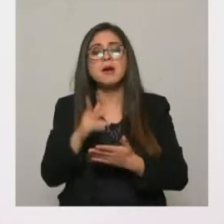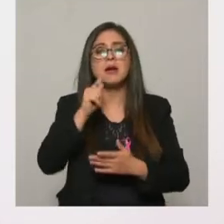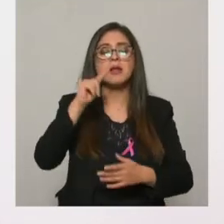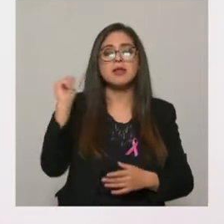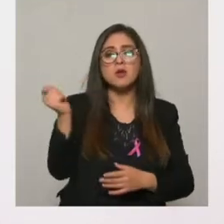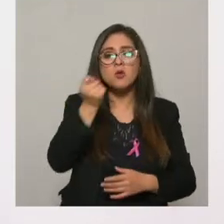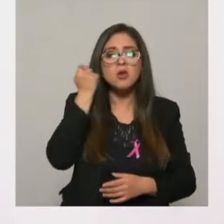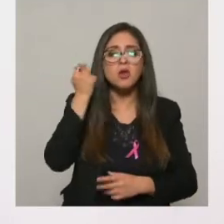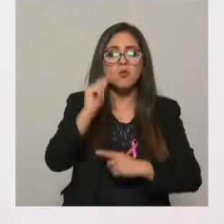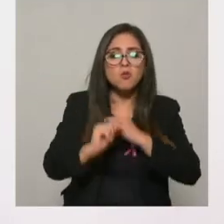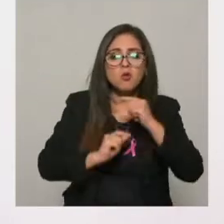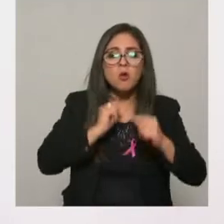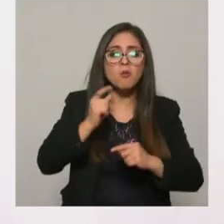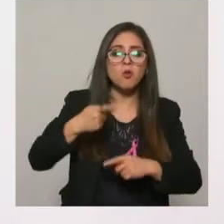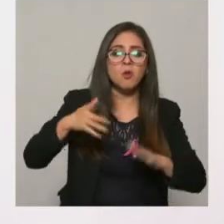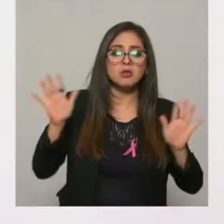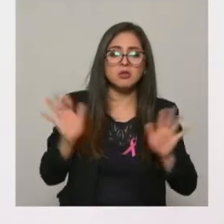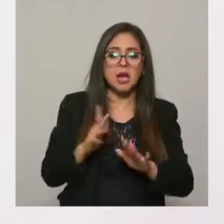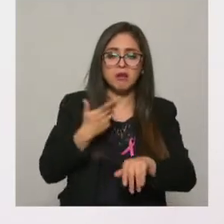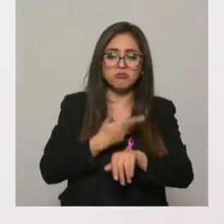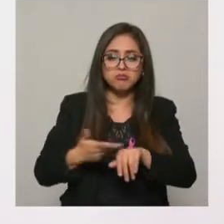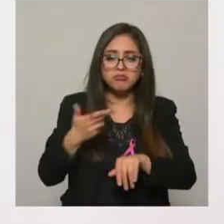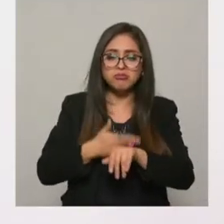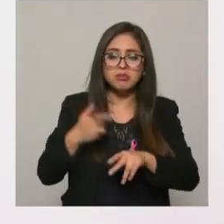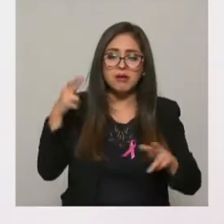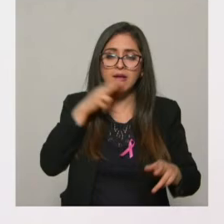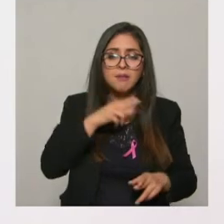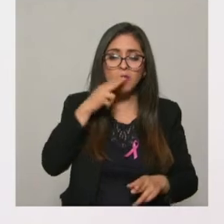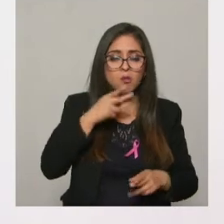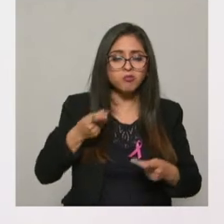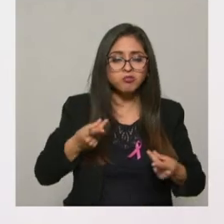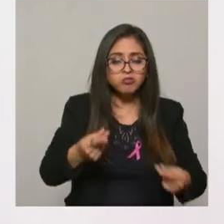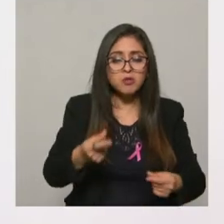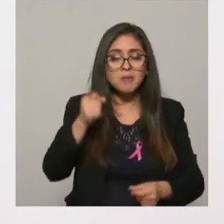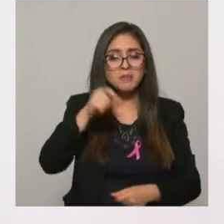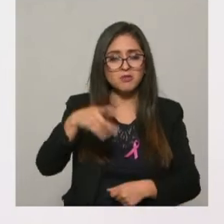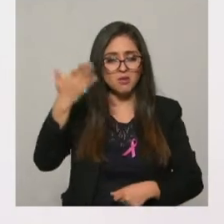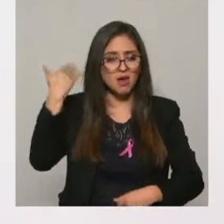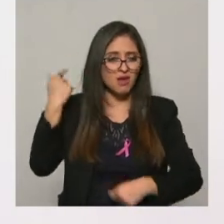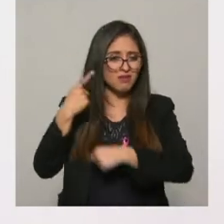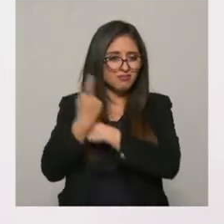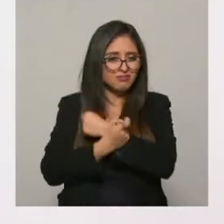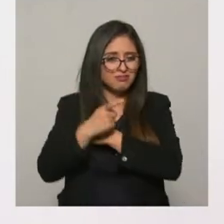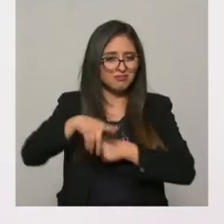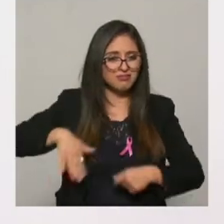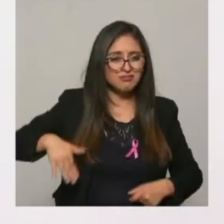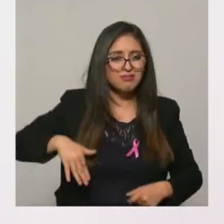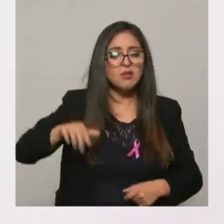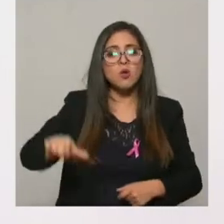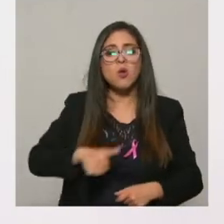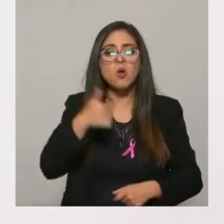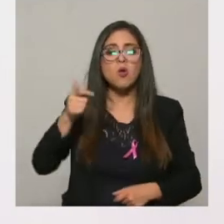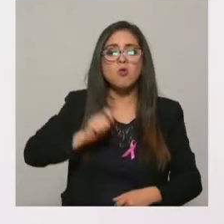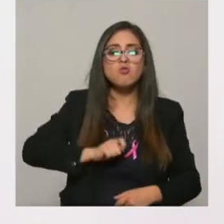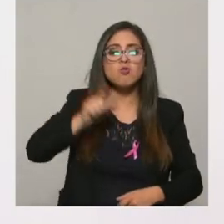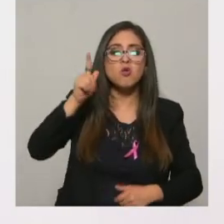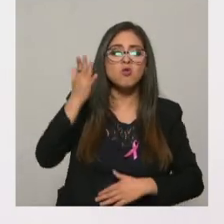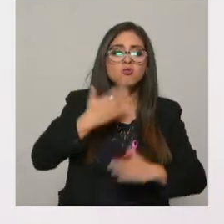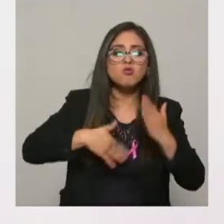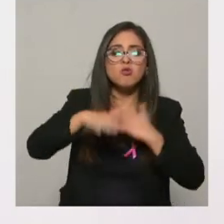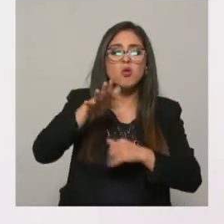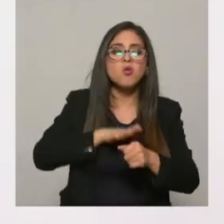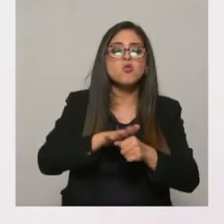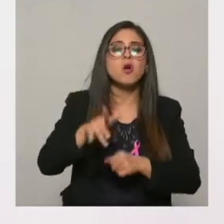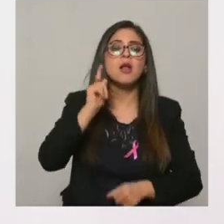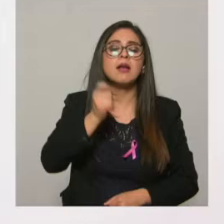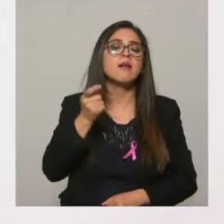ha vuelto cada vez más eficiente, incluso de la automatización que tú platicas. Una de las profesiones que está en riesgo son los